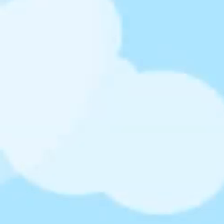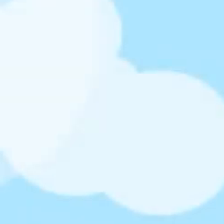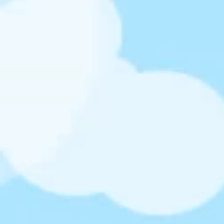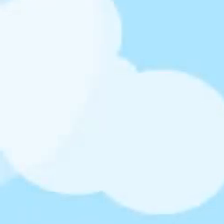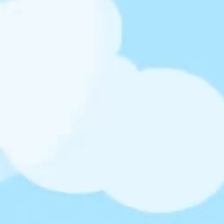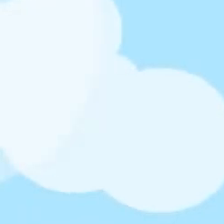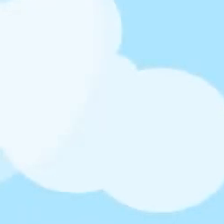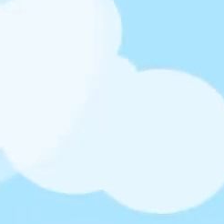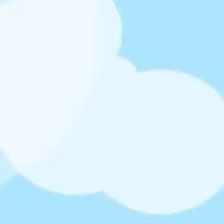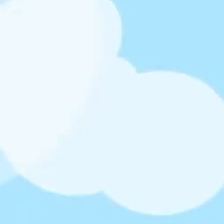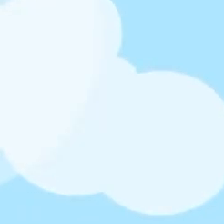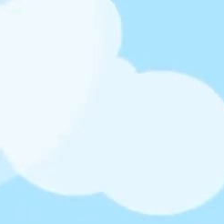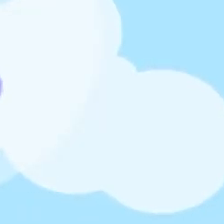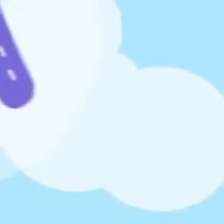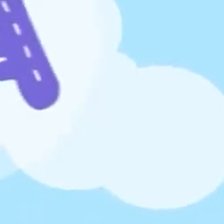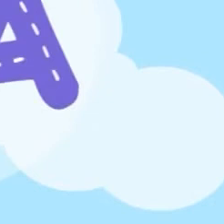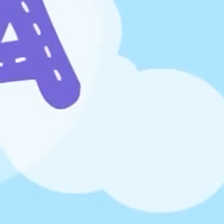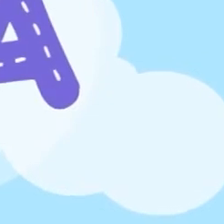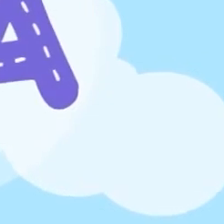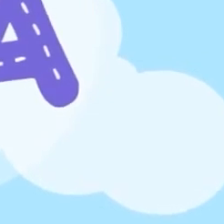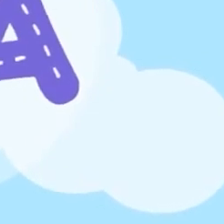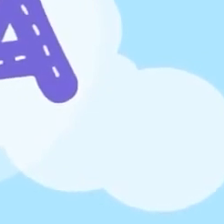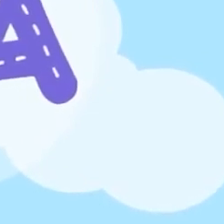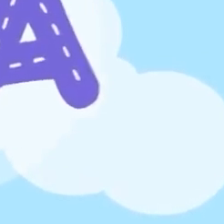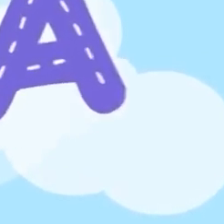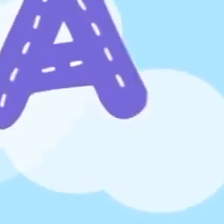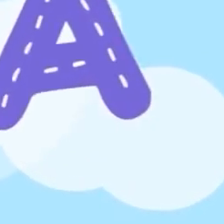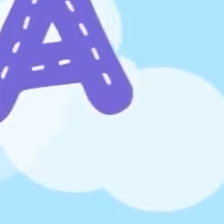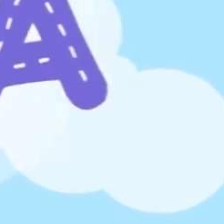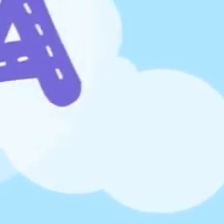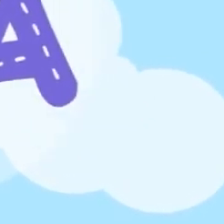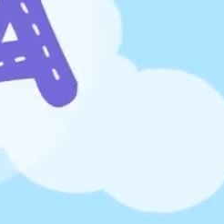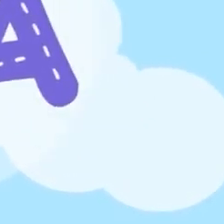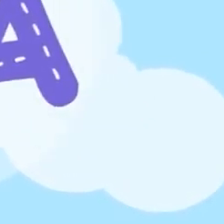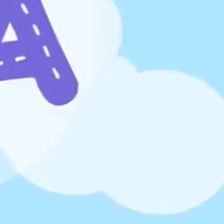Una iniciativa del Ministerio de Educación.